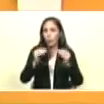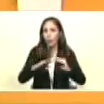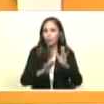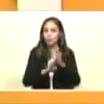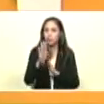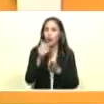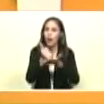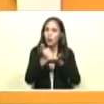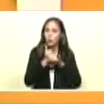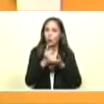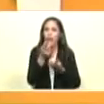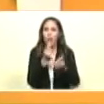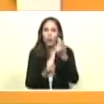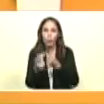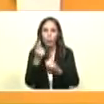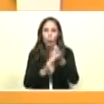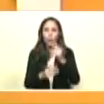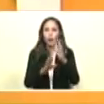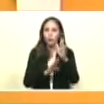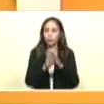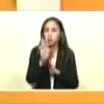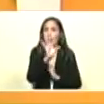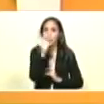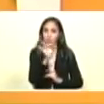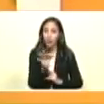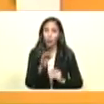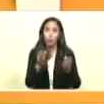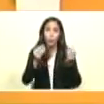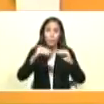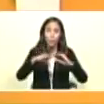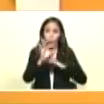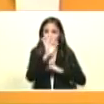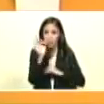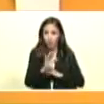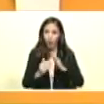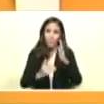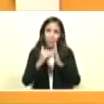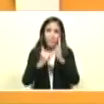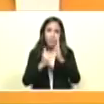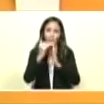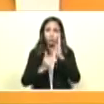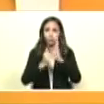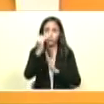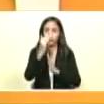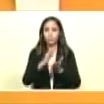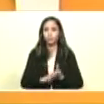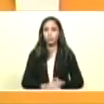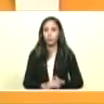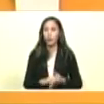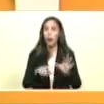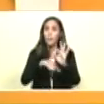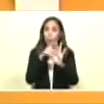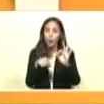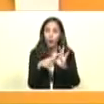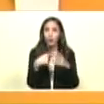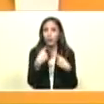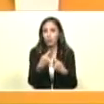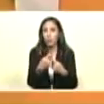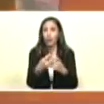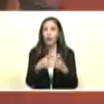beneficios y los porcentajes que le toca a los trabajadores de acuerdo al sistema de cajas de ahorro. Ha aprobado la actividad de